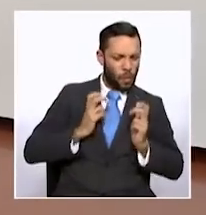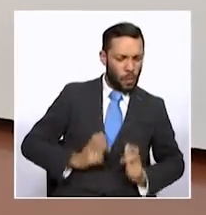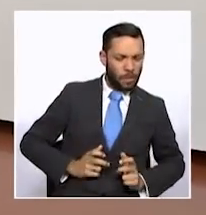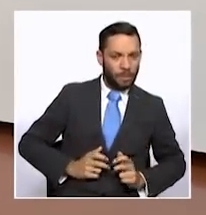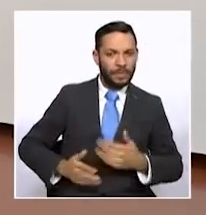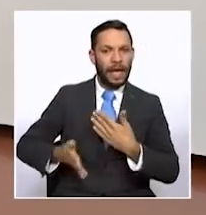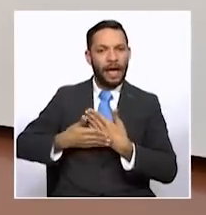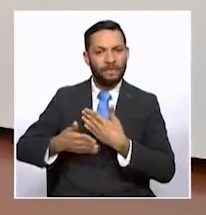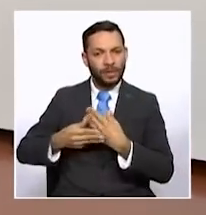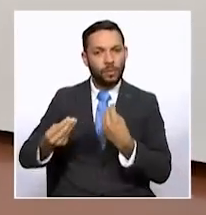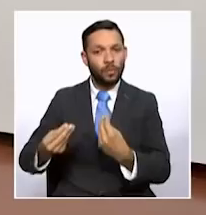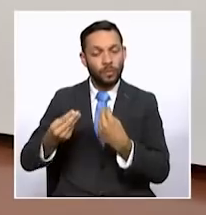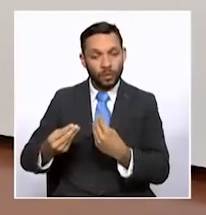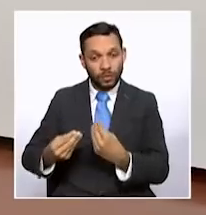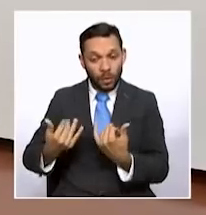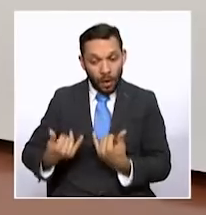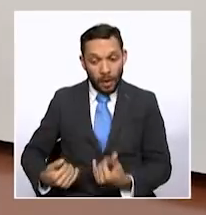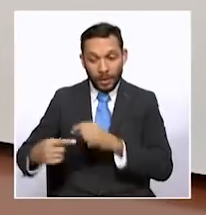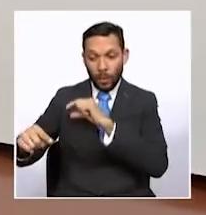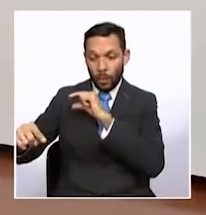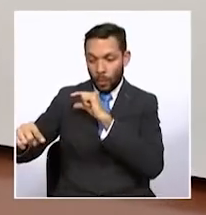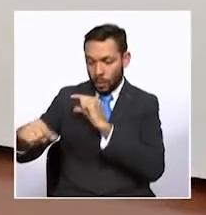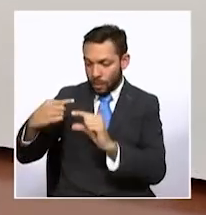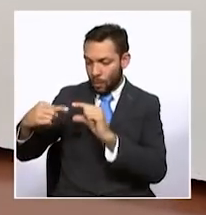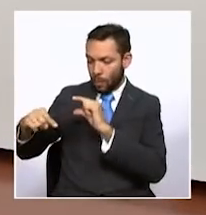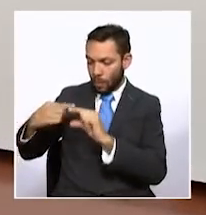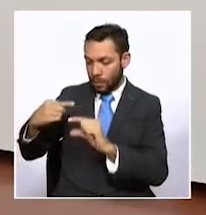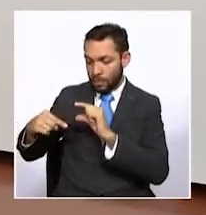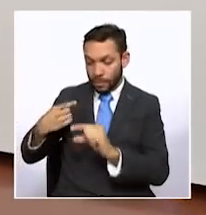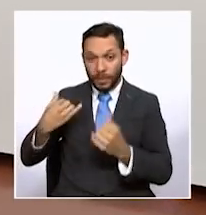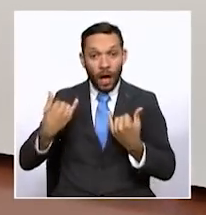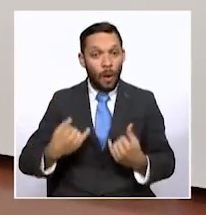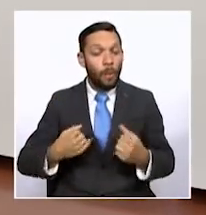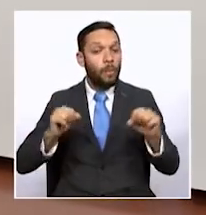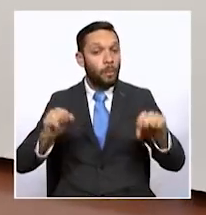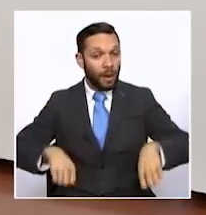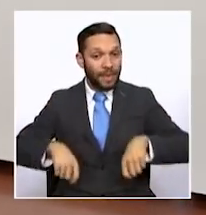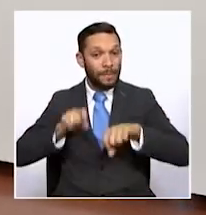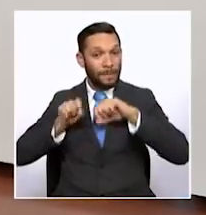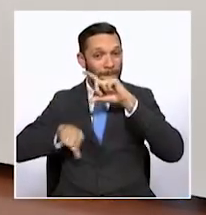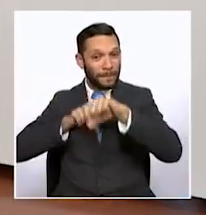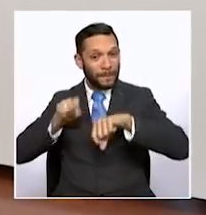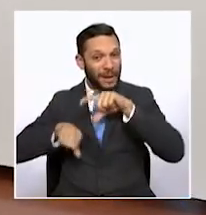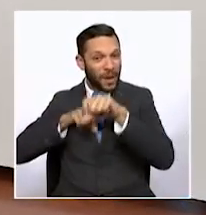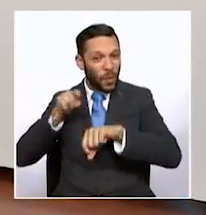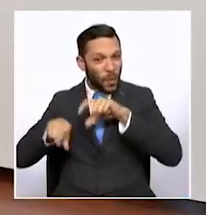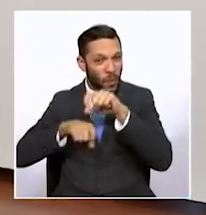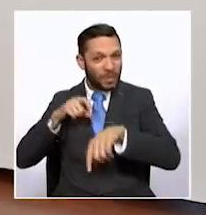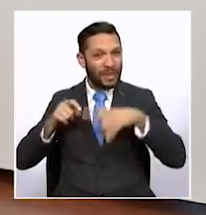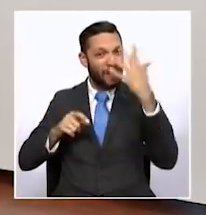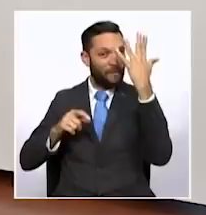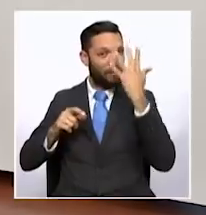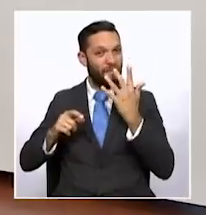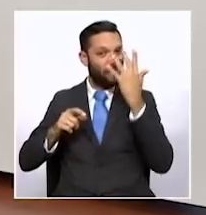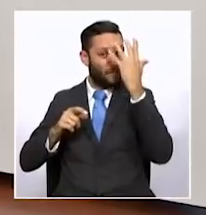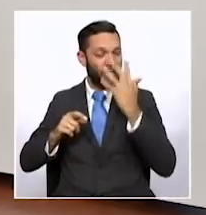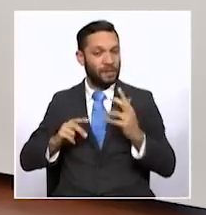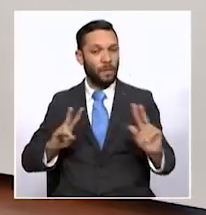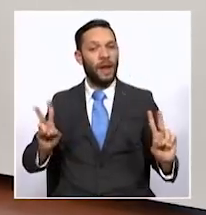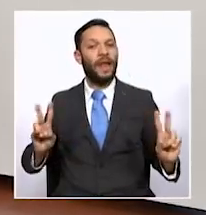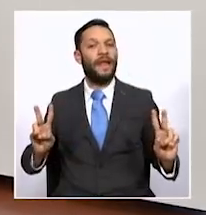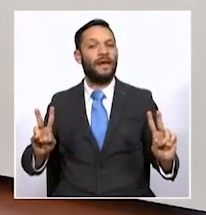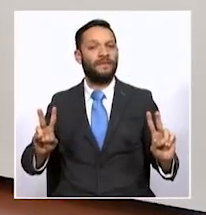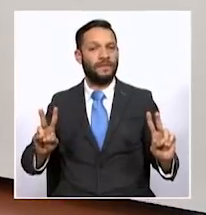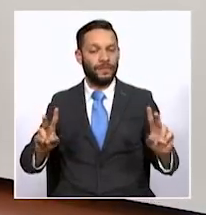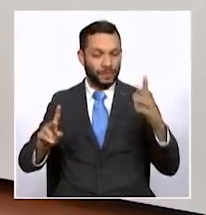precisamente en este momento que estamos ya en Facebook Live, donde ustedes nos pueden seguir. Aquí estamos compartiendo a todas las personas que nos siguen, para que